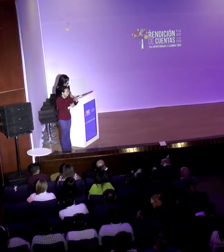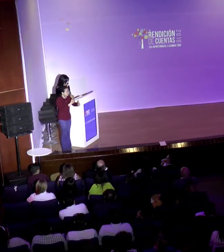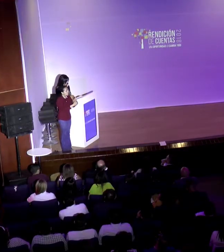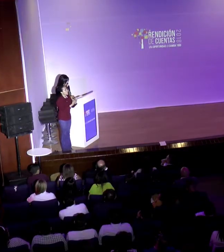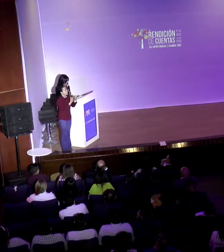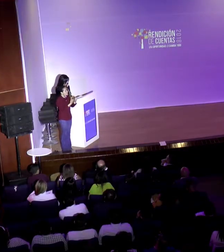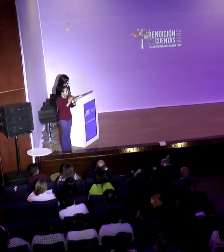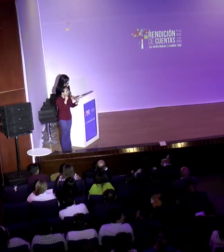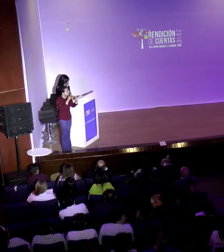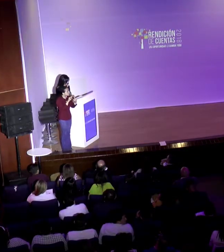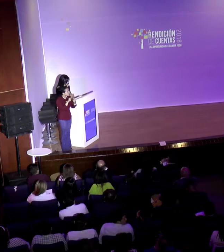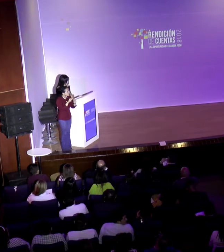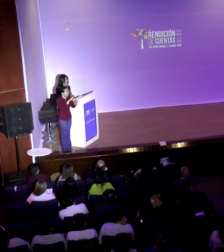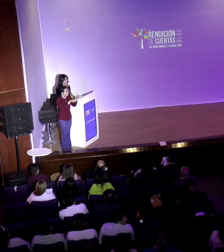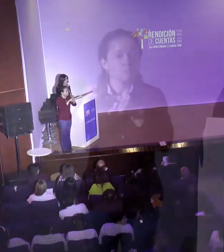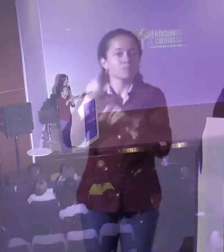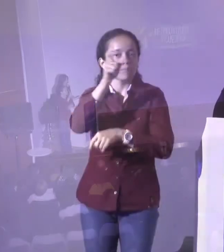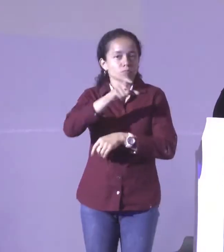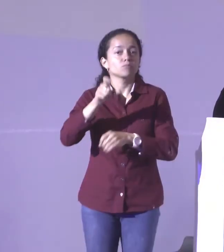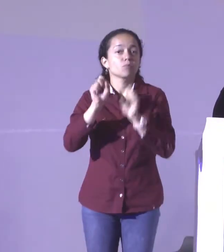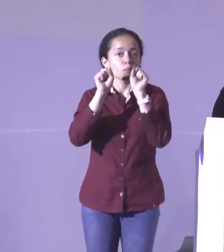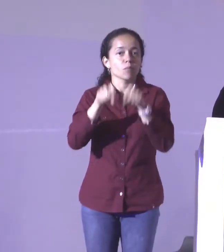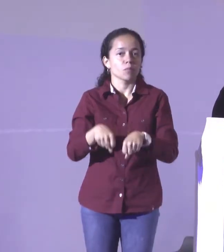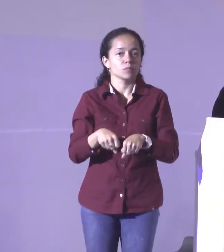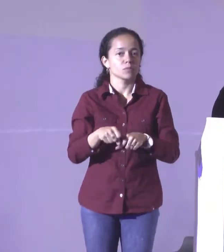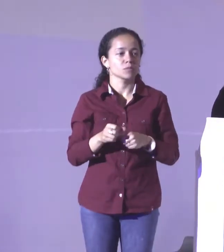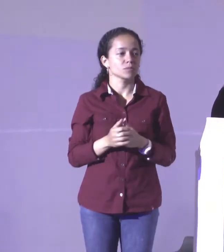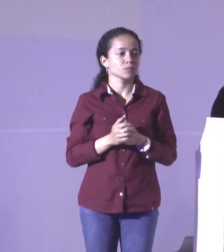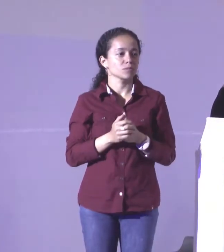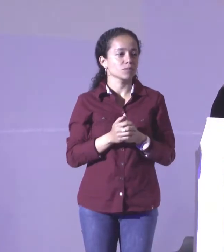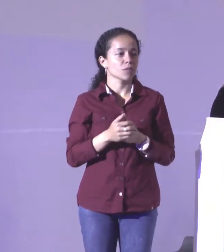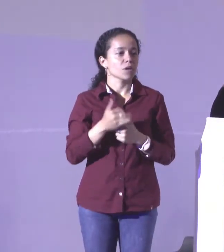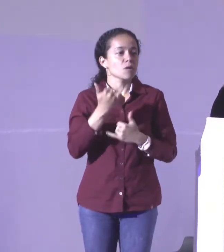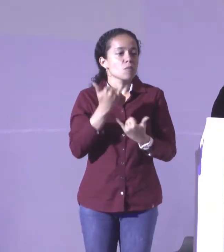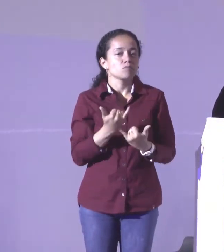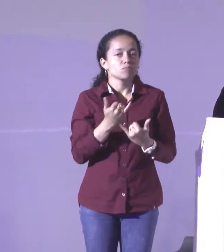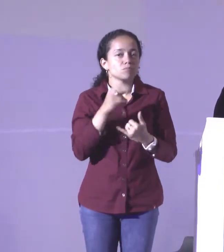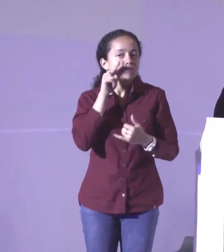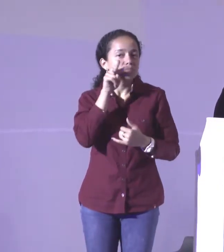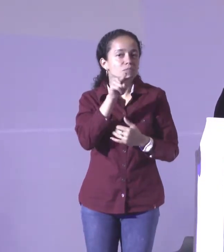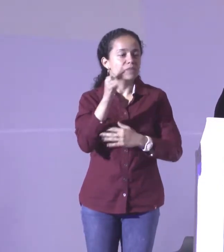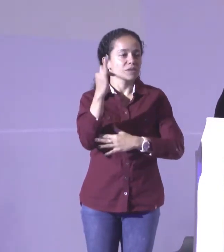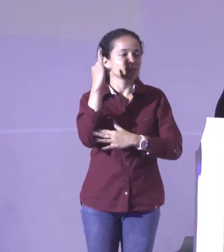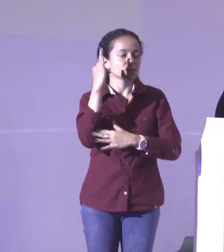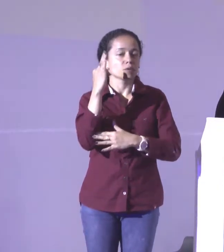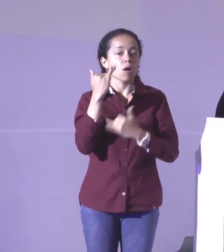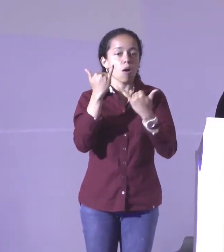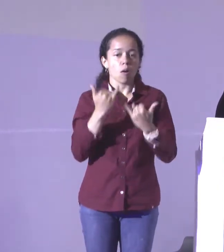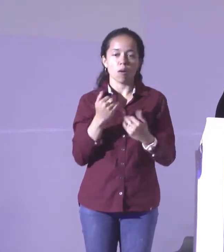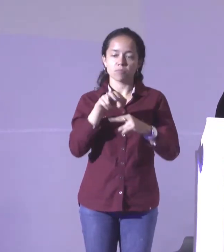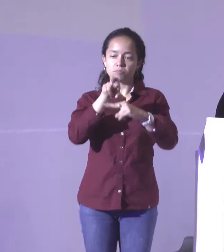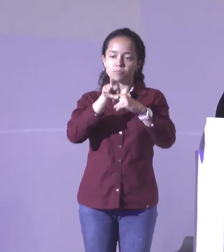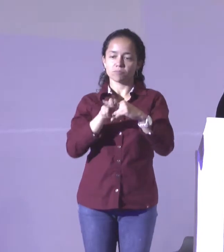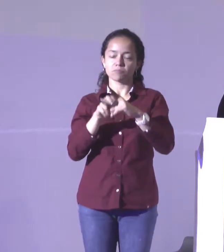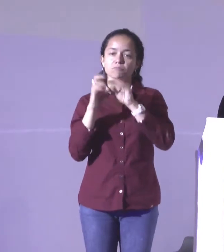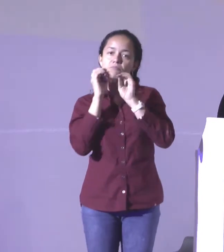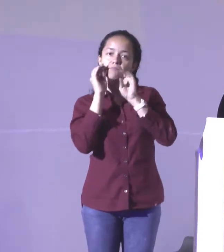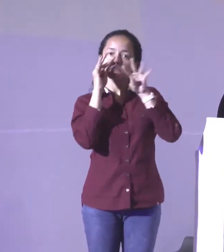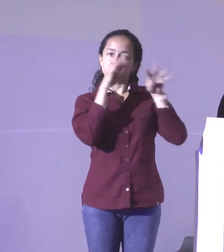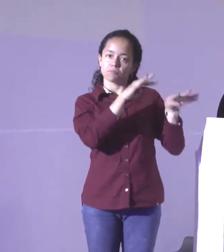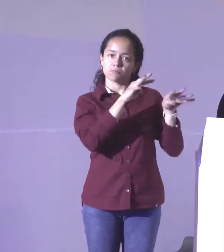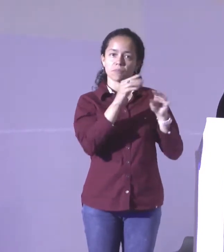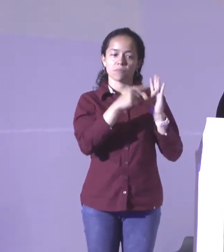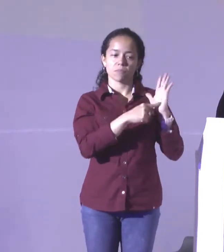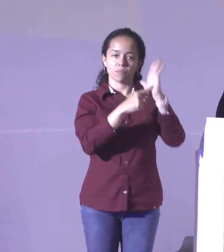a conocer a las personas que hacen todo esto posible y a escuchar sus testimonios. Los invitamos a ponerse cómodos y a disfrutar de esta